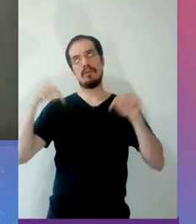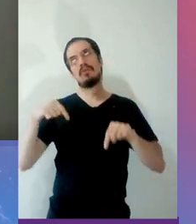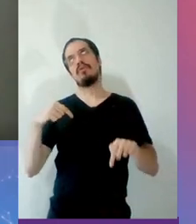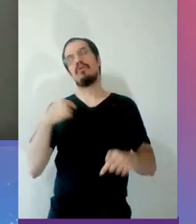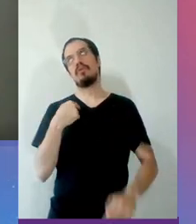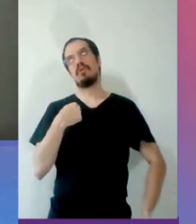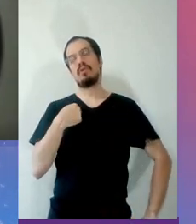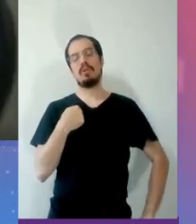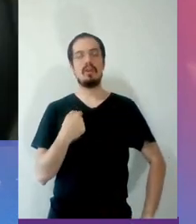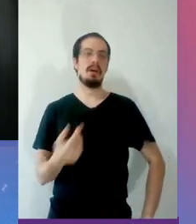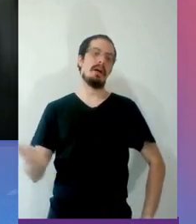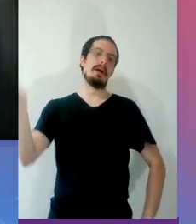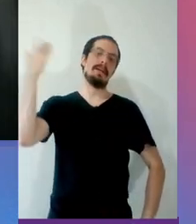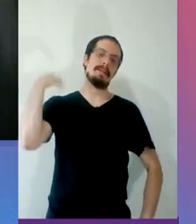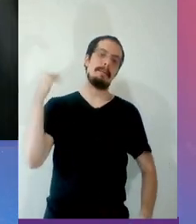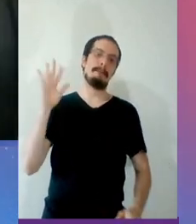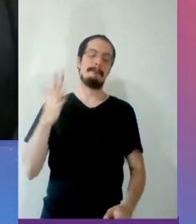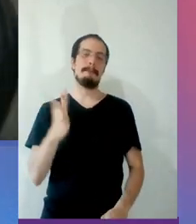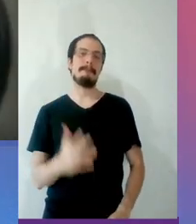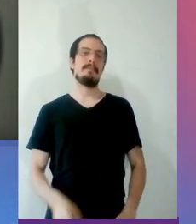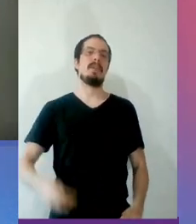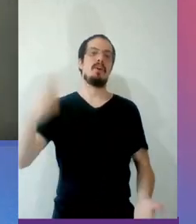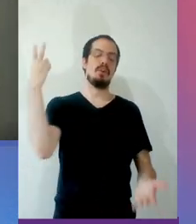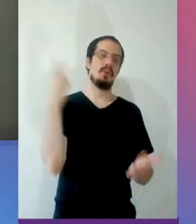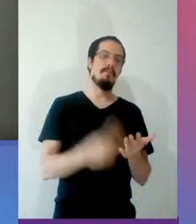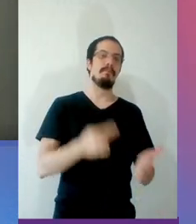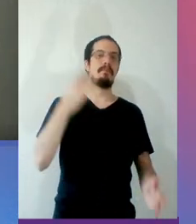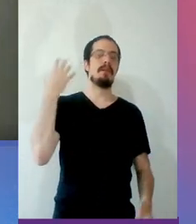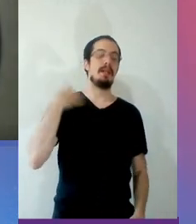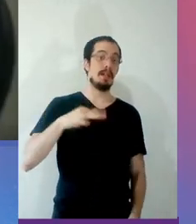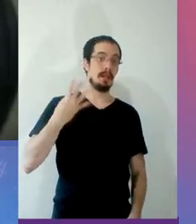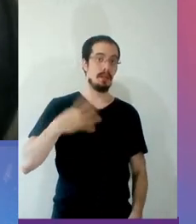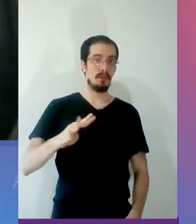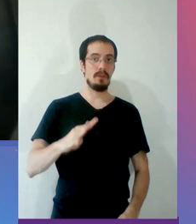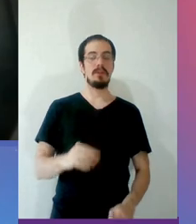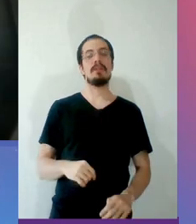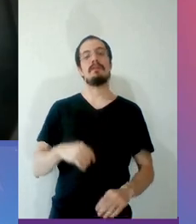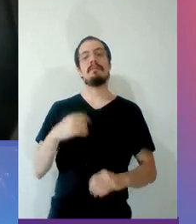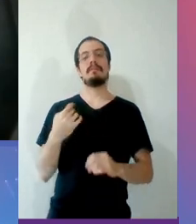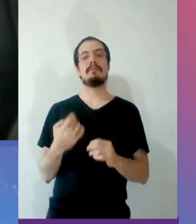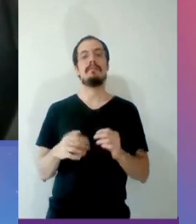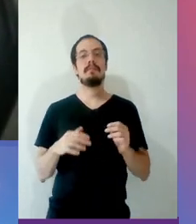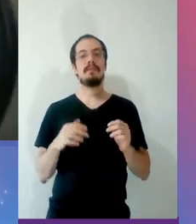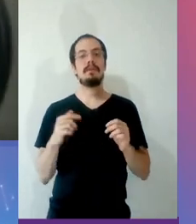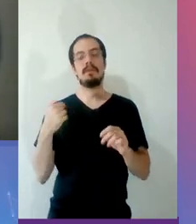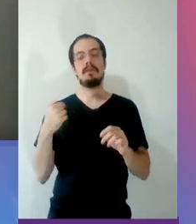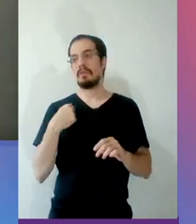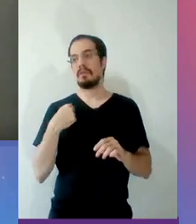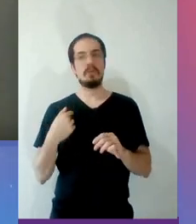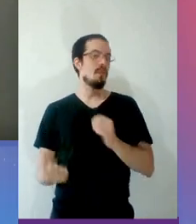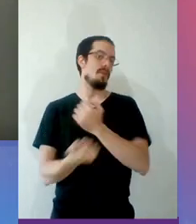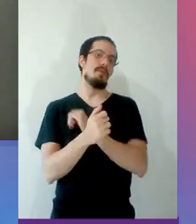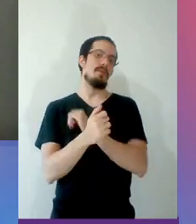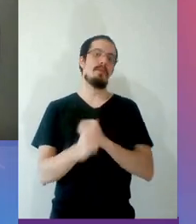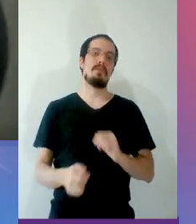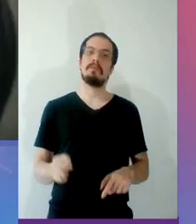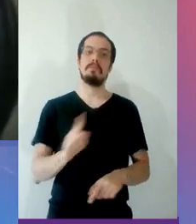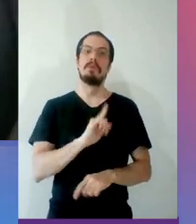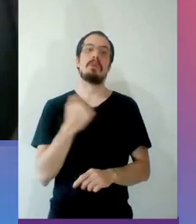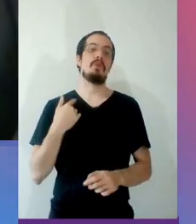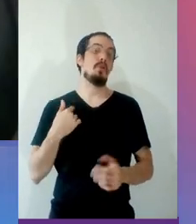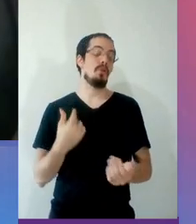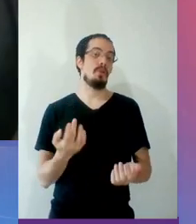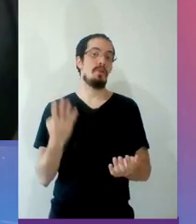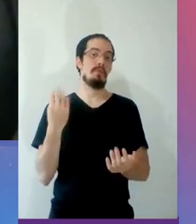desde 2014, cuando dejé de ser ministra, ya no he tenido nada, mucha relación, ni me han permitido